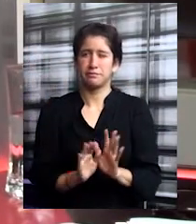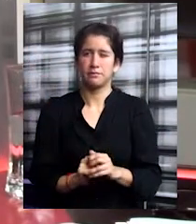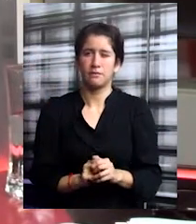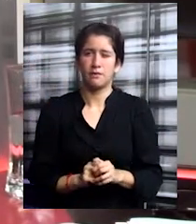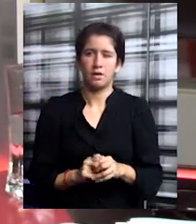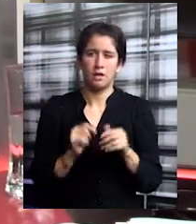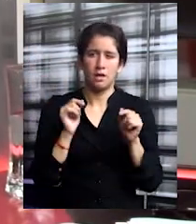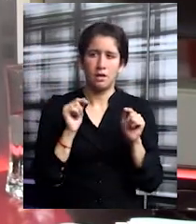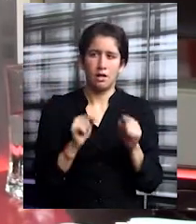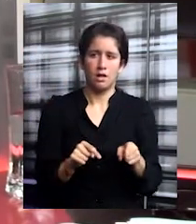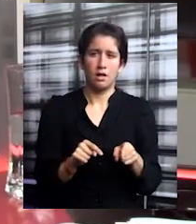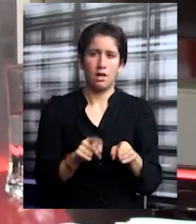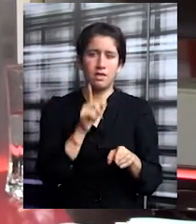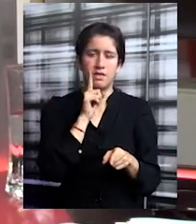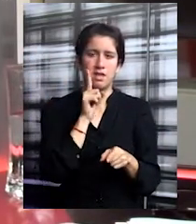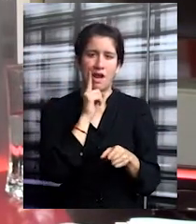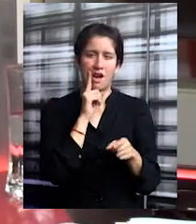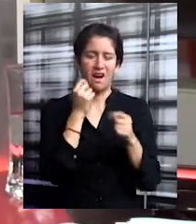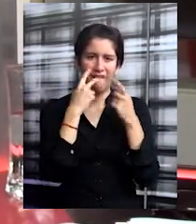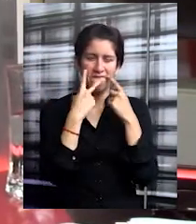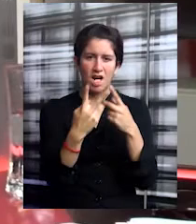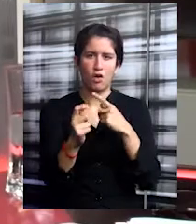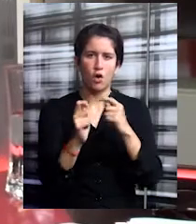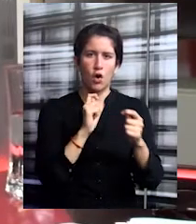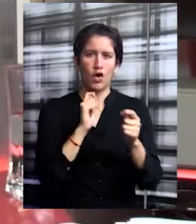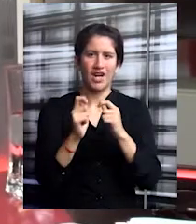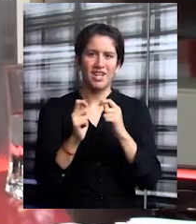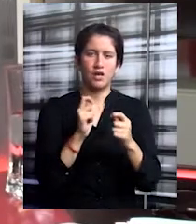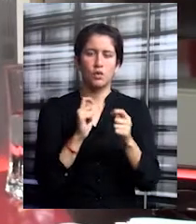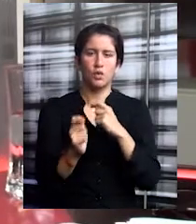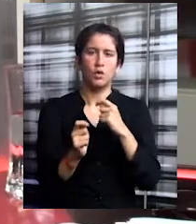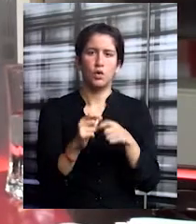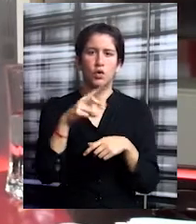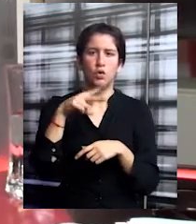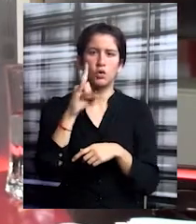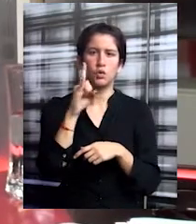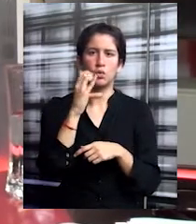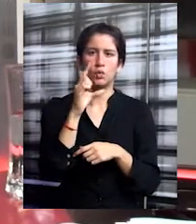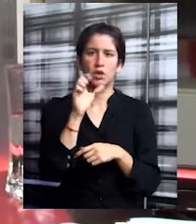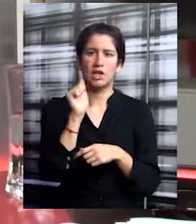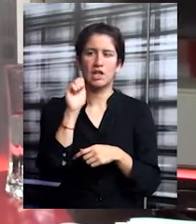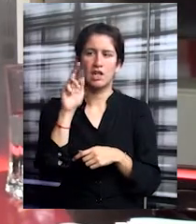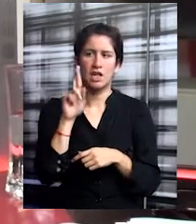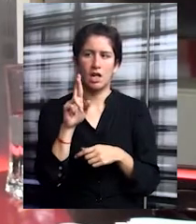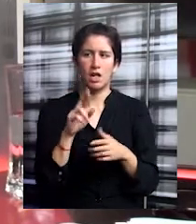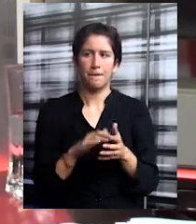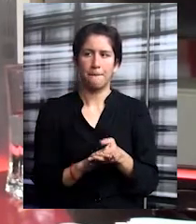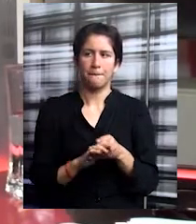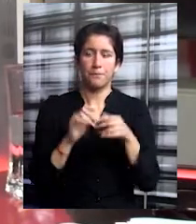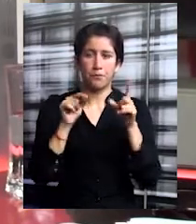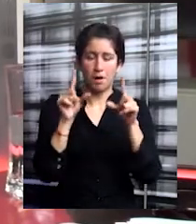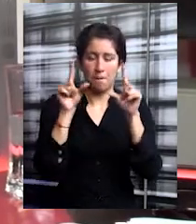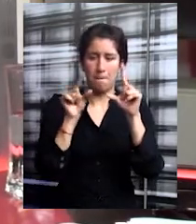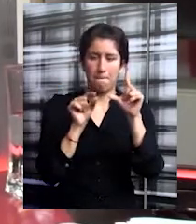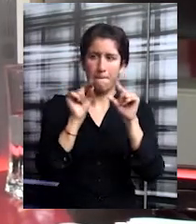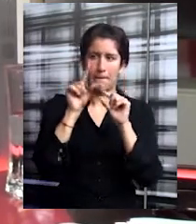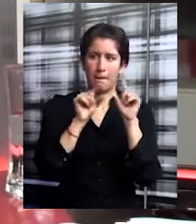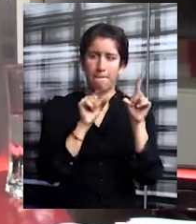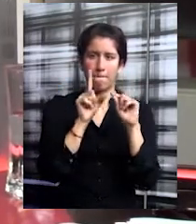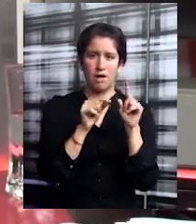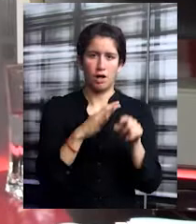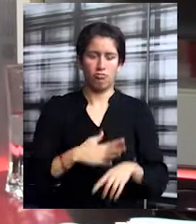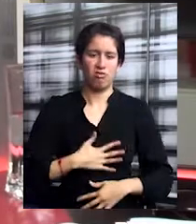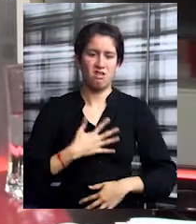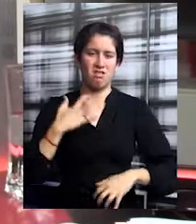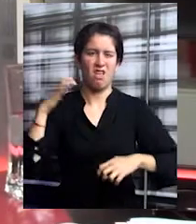industrial, con el riesgo nuclear, ¿ah? Con el hecho, por ejemplo, que los Estados muchas veces son más pequeños que ciertas empresas. Y entonces, ¿cómo